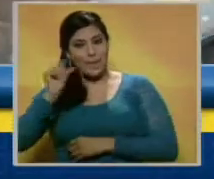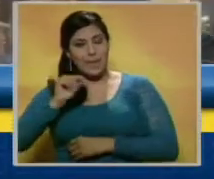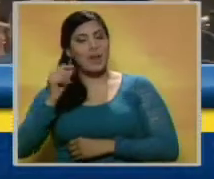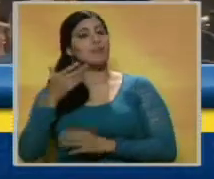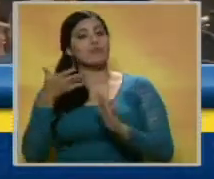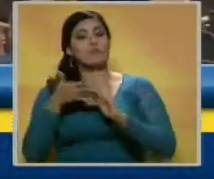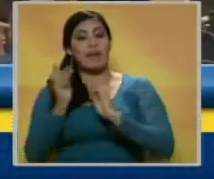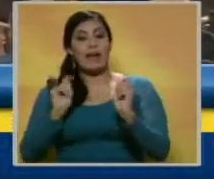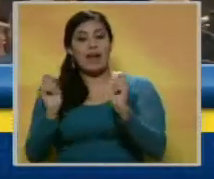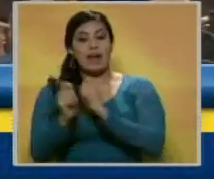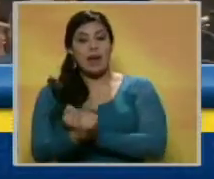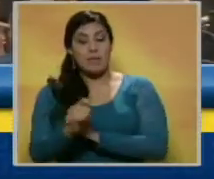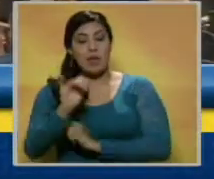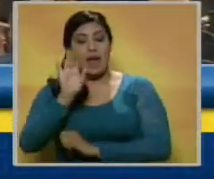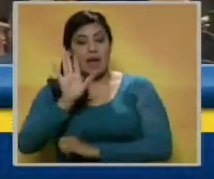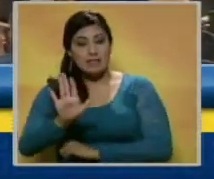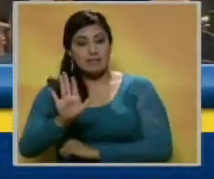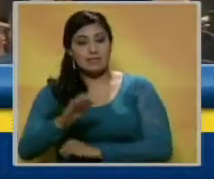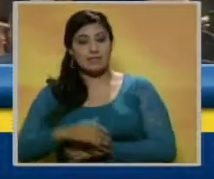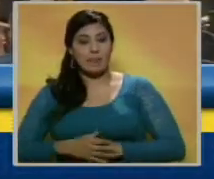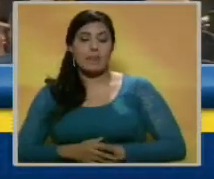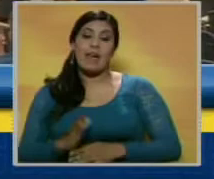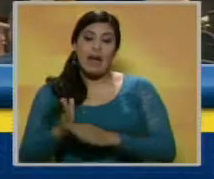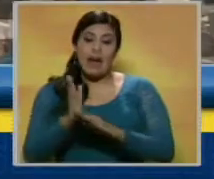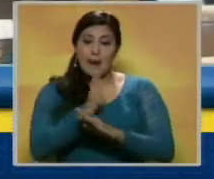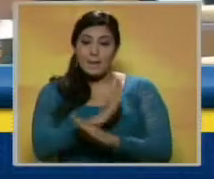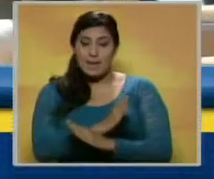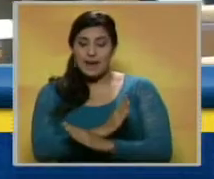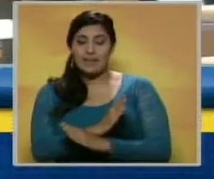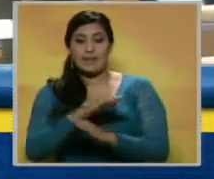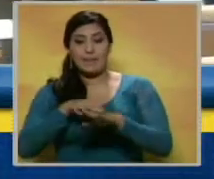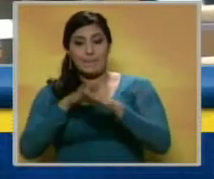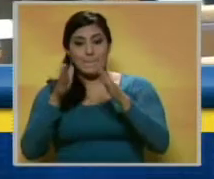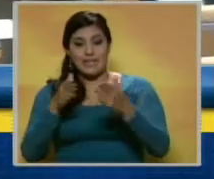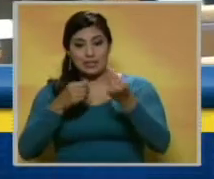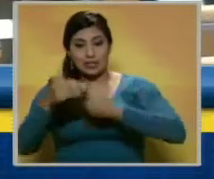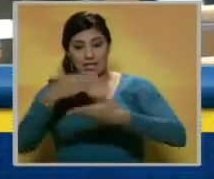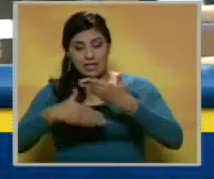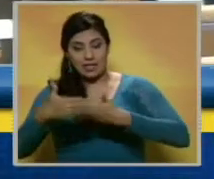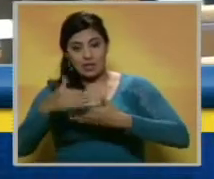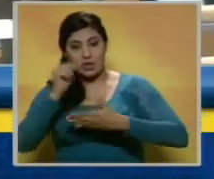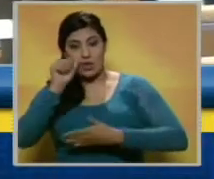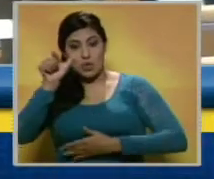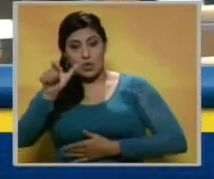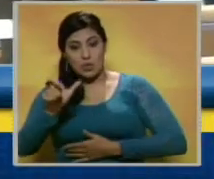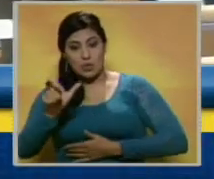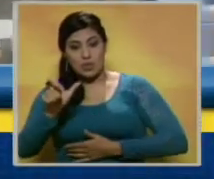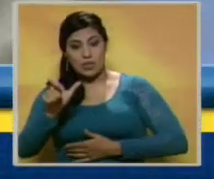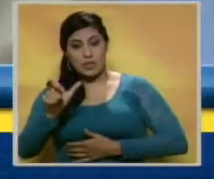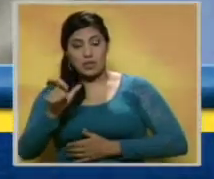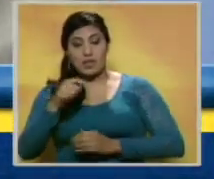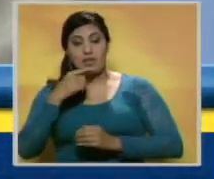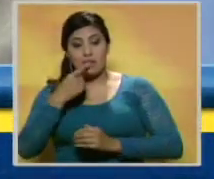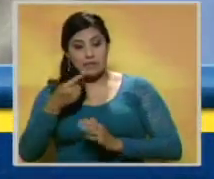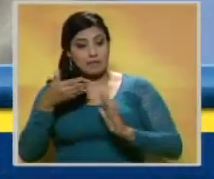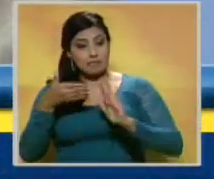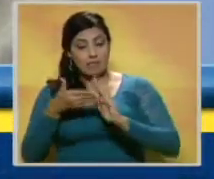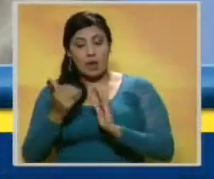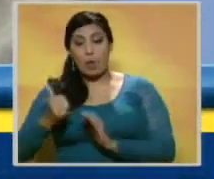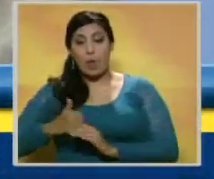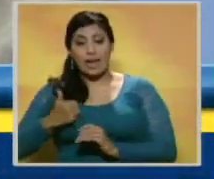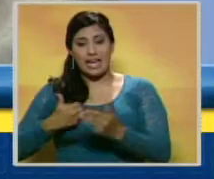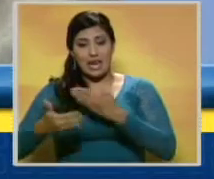el cambio de algunas condiciones. Por su parte, el ministro de Finanzas alemán Wolfgang Schäuble sostuvo que